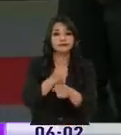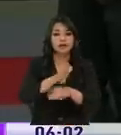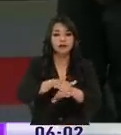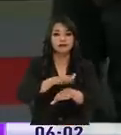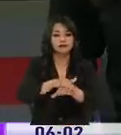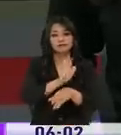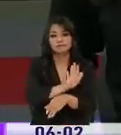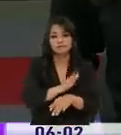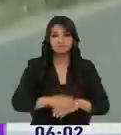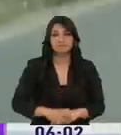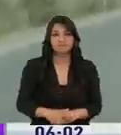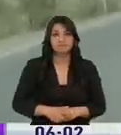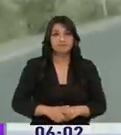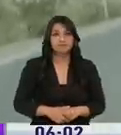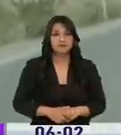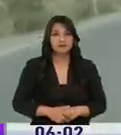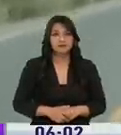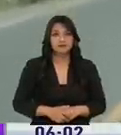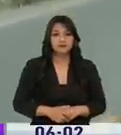vial.